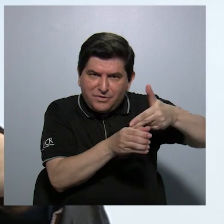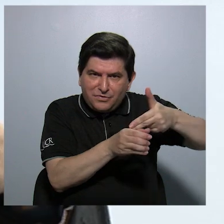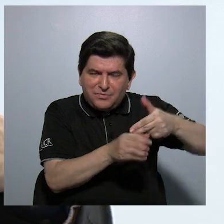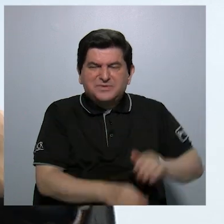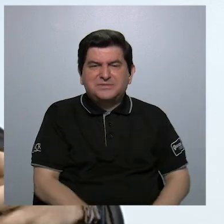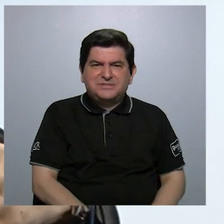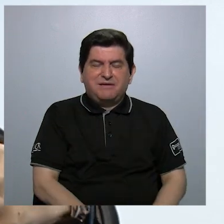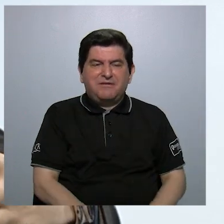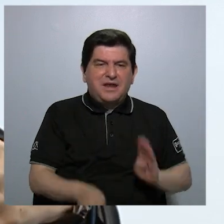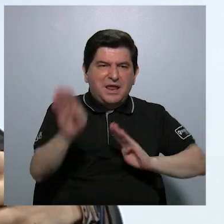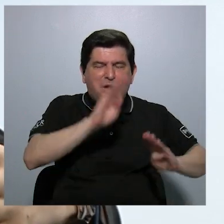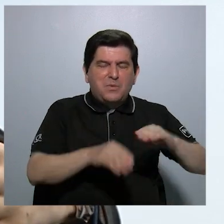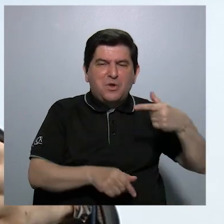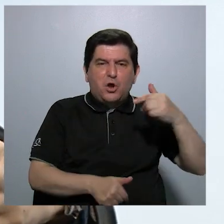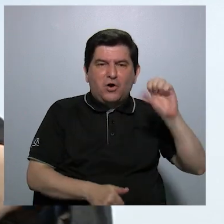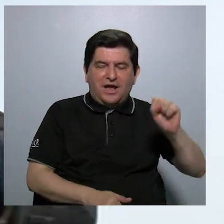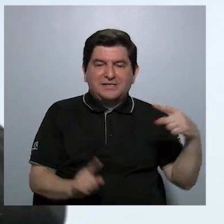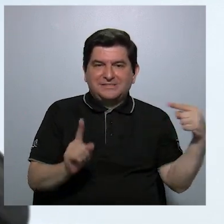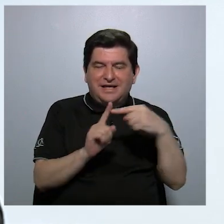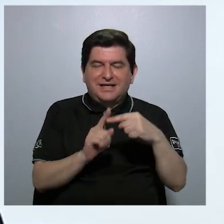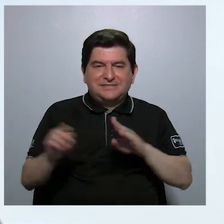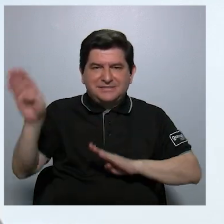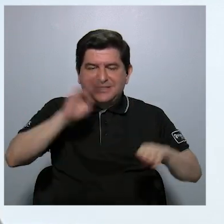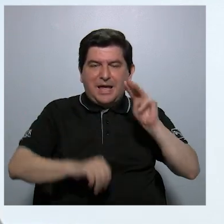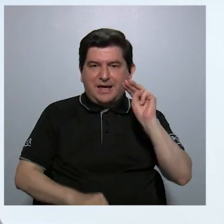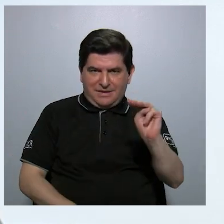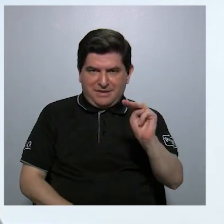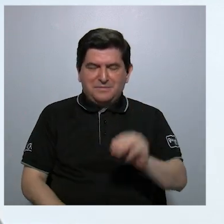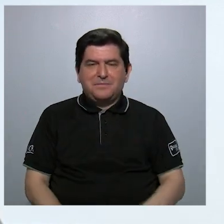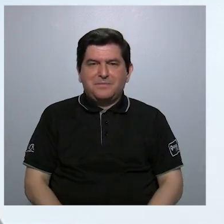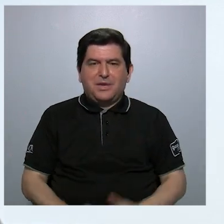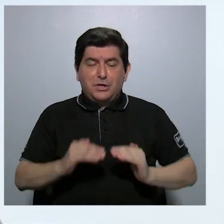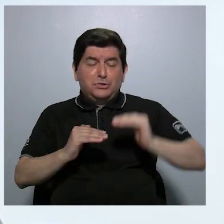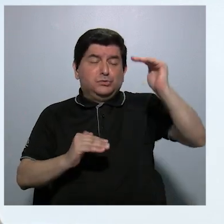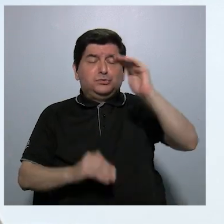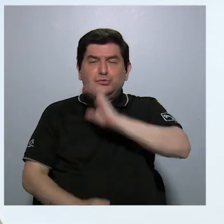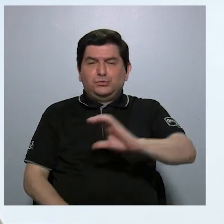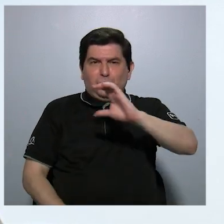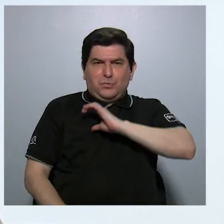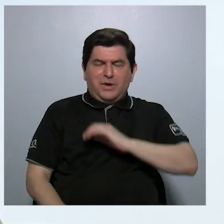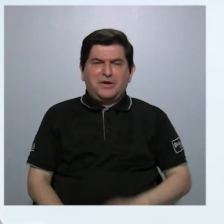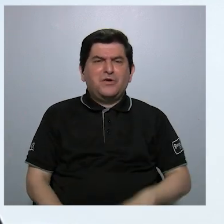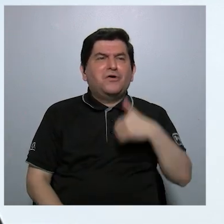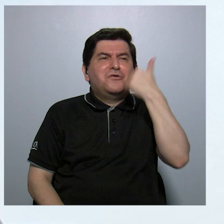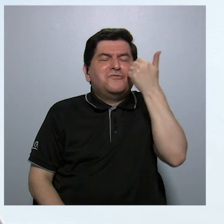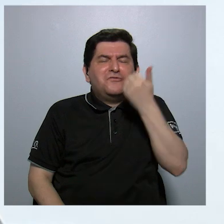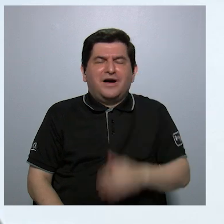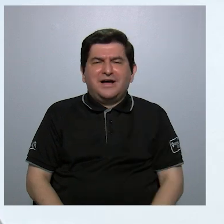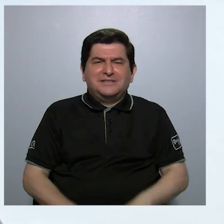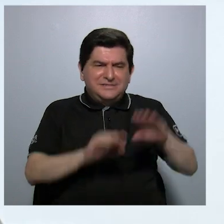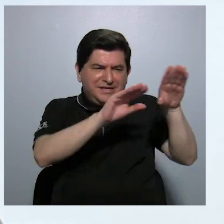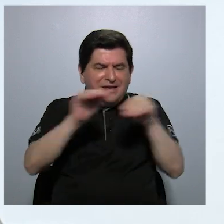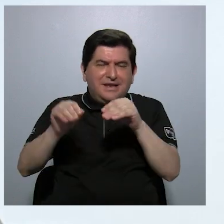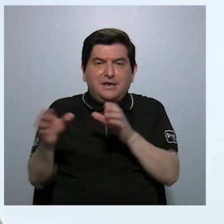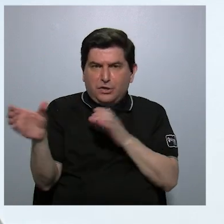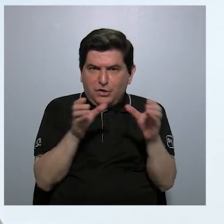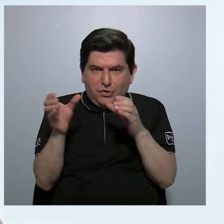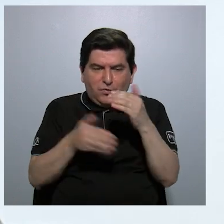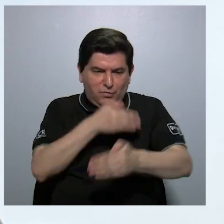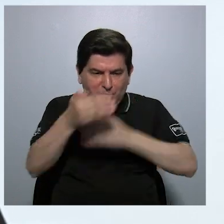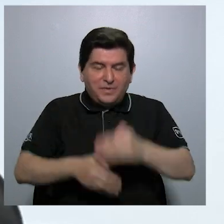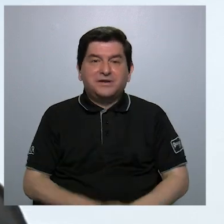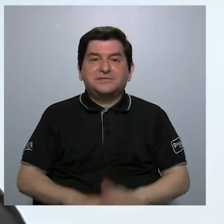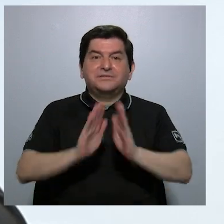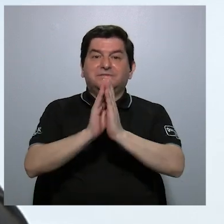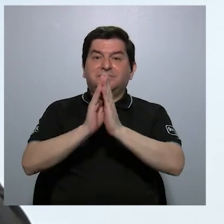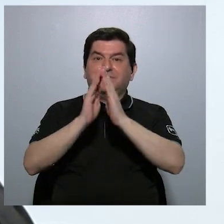combustible crudo, como es el biogás, al biometano, que es de muchísima más calidad, fácil de transportar, de comercializar, es